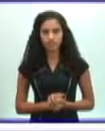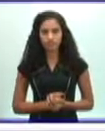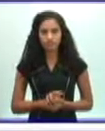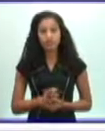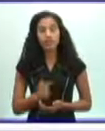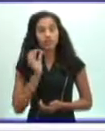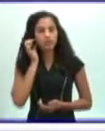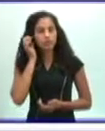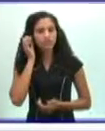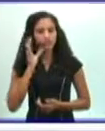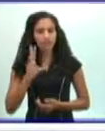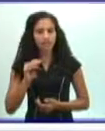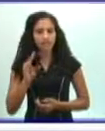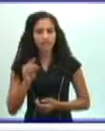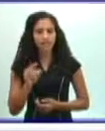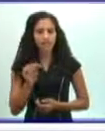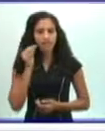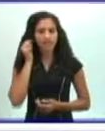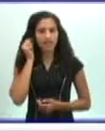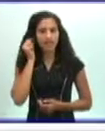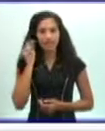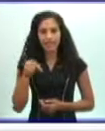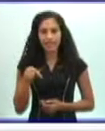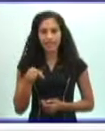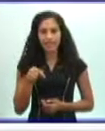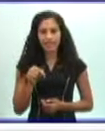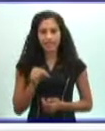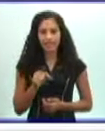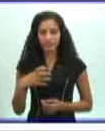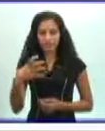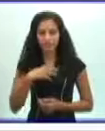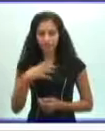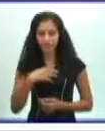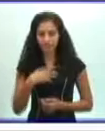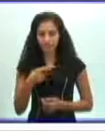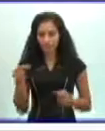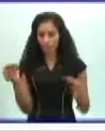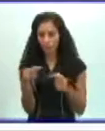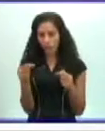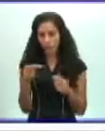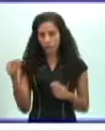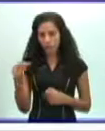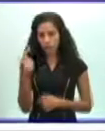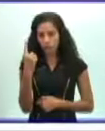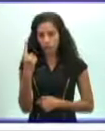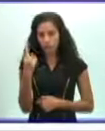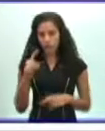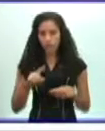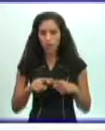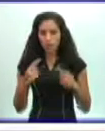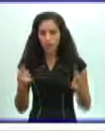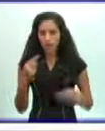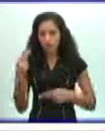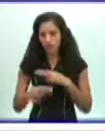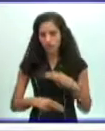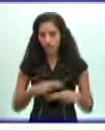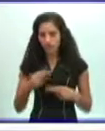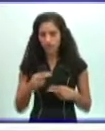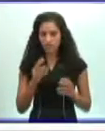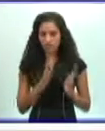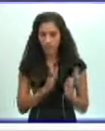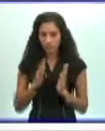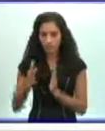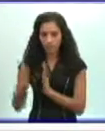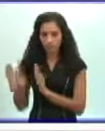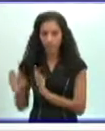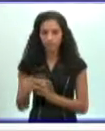Marcela dice que a ella esta operación le dio menos 1 porque lo resolvió en este orden que